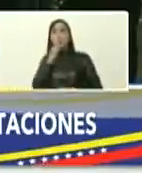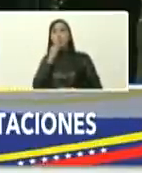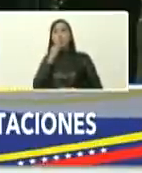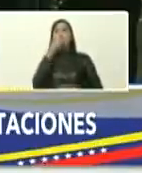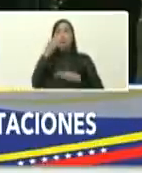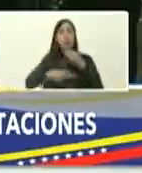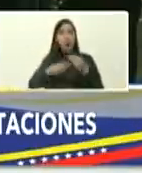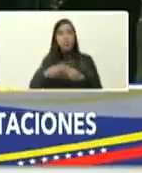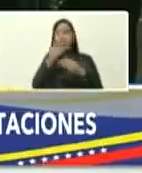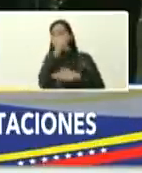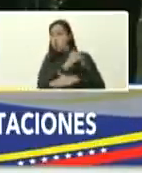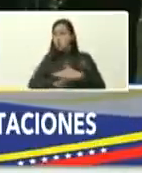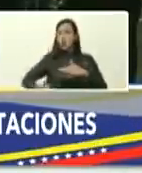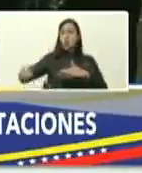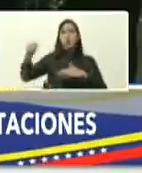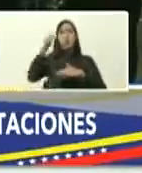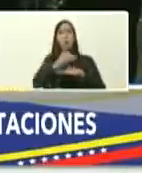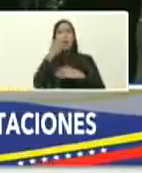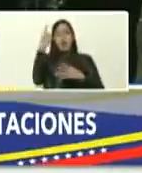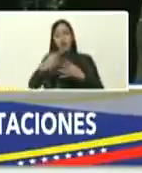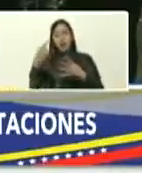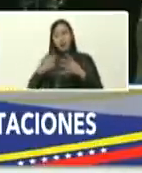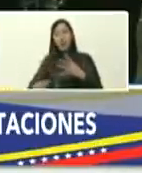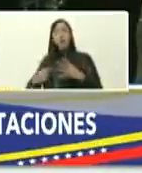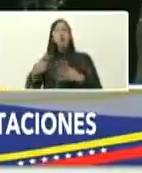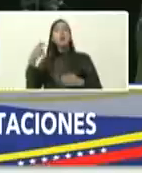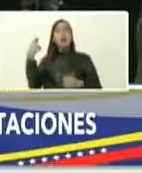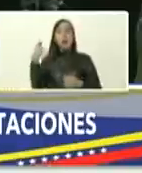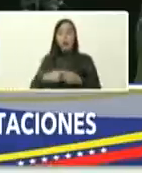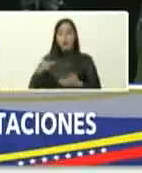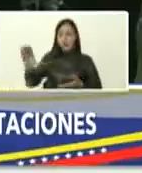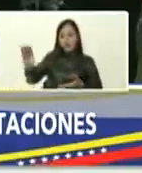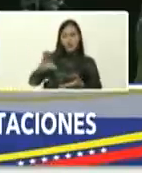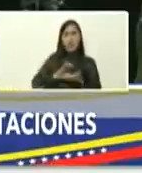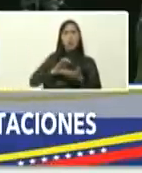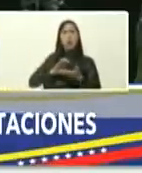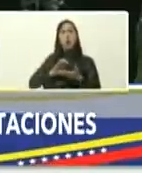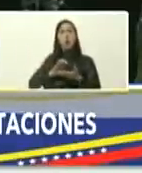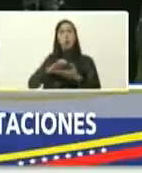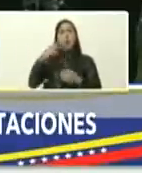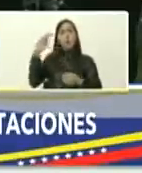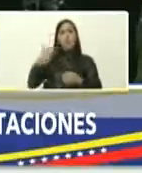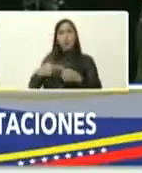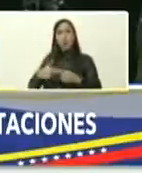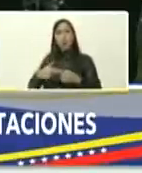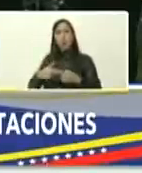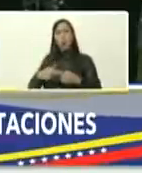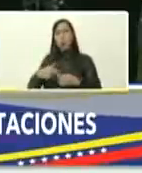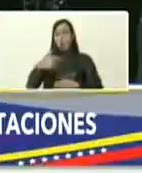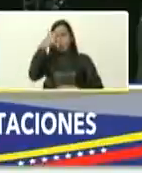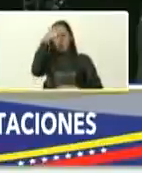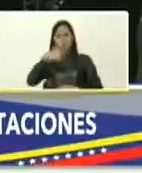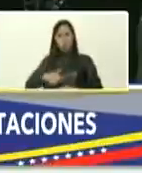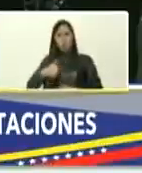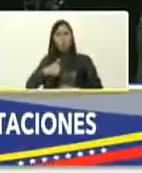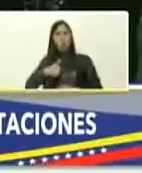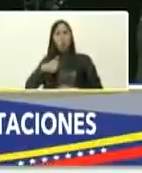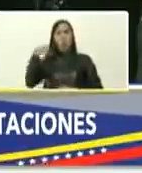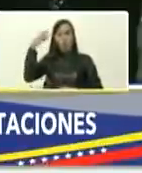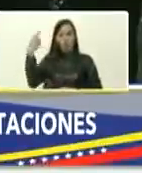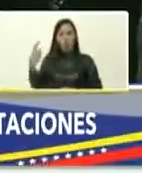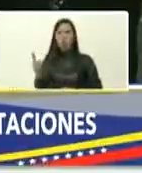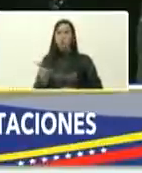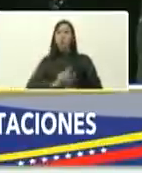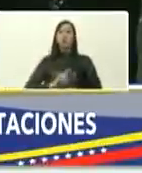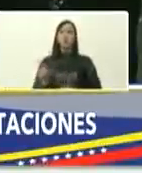superiores inclusive a los ingresos petroleros. Alguien me dirá, ¿está loco Maduro? No estoy loco,